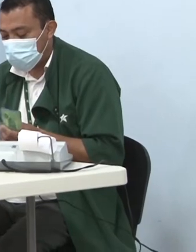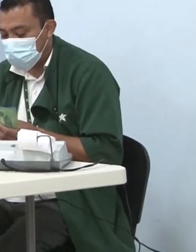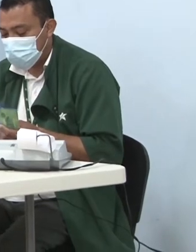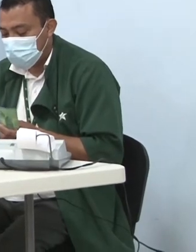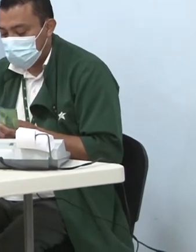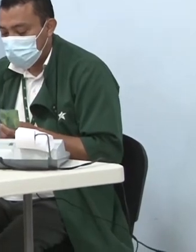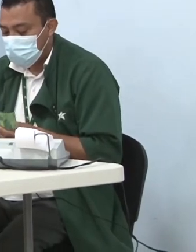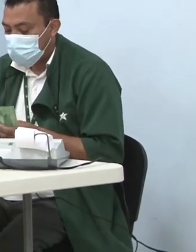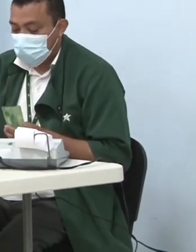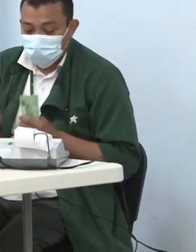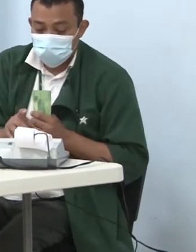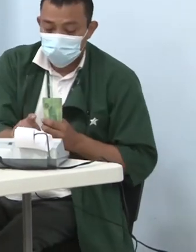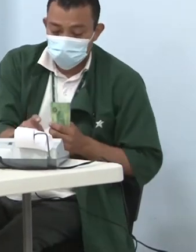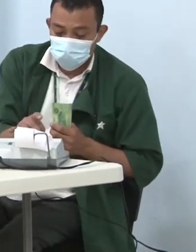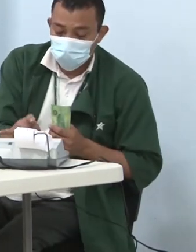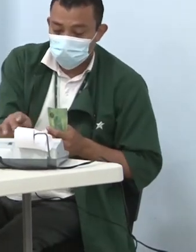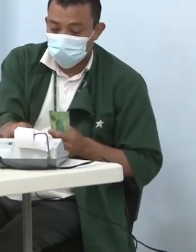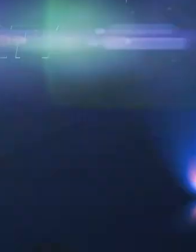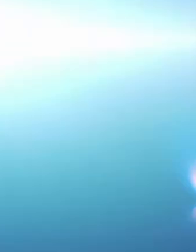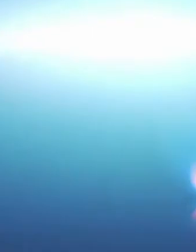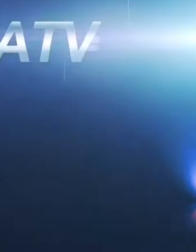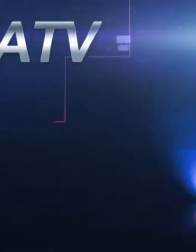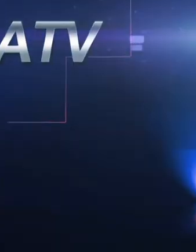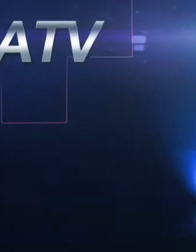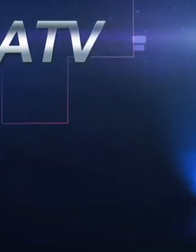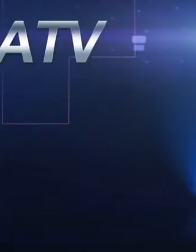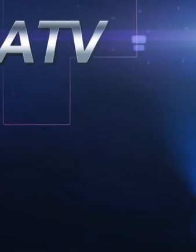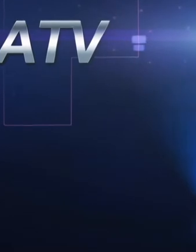Noguera para el canal parlamentario, informó Liz Escoto.